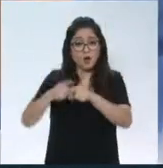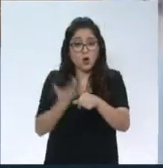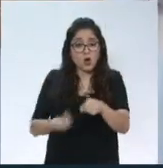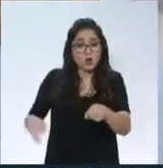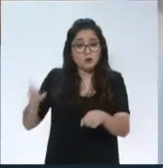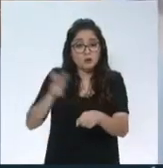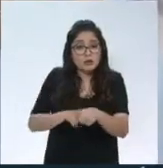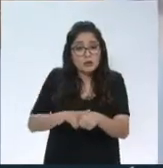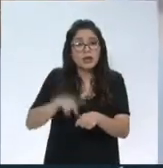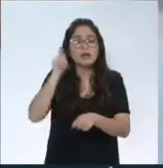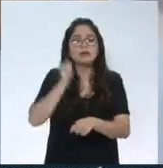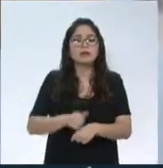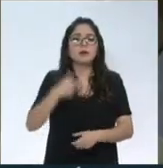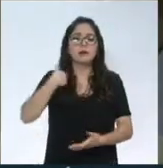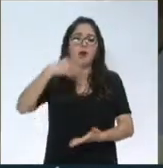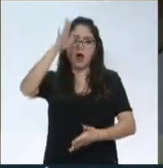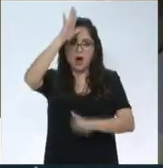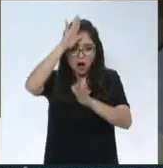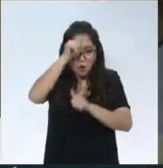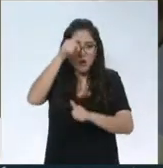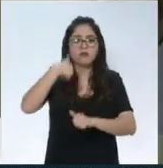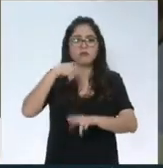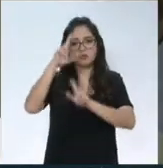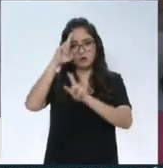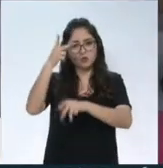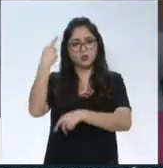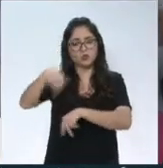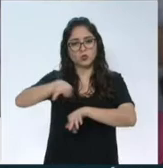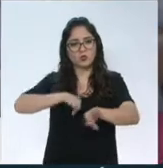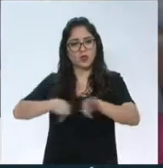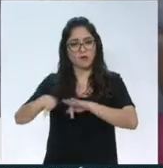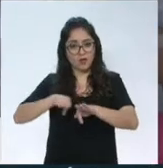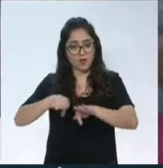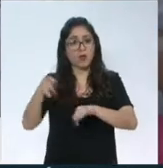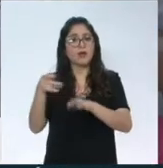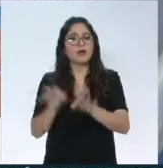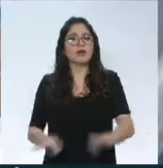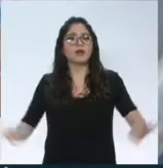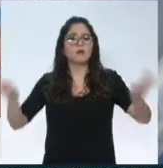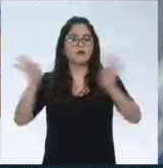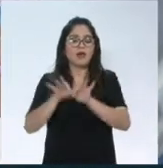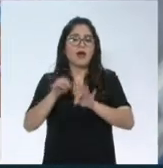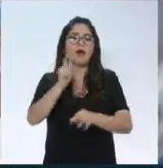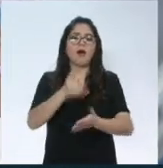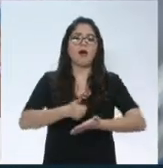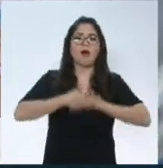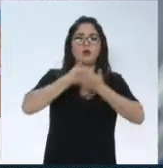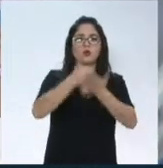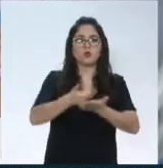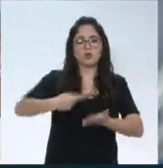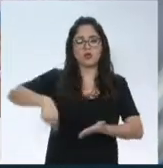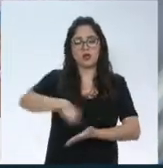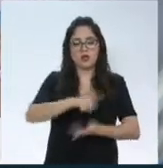la barrera del compromiso del oficio, ya que lo importante para ellas es haber ayudado y